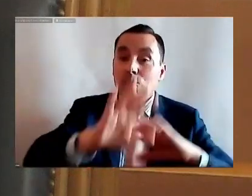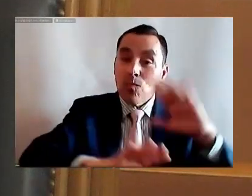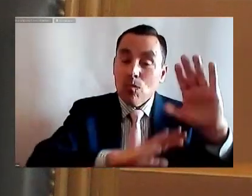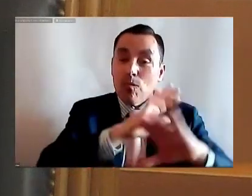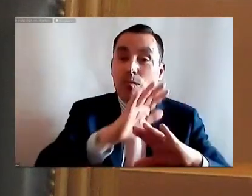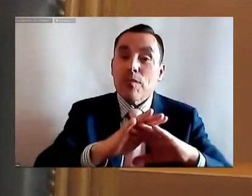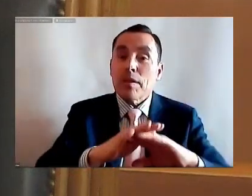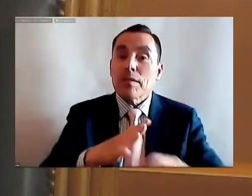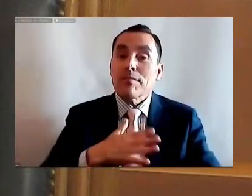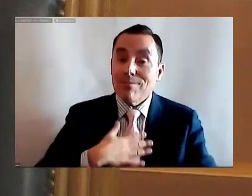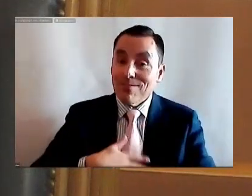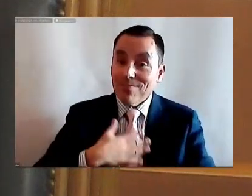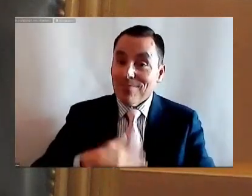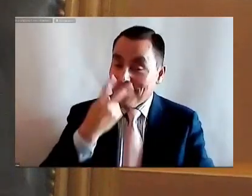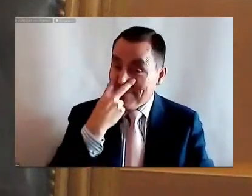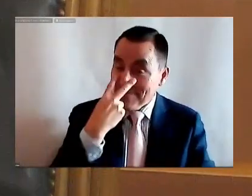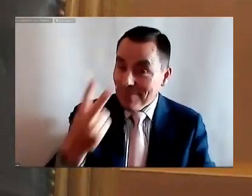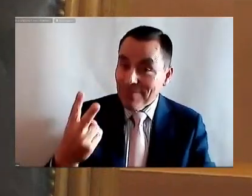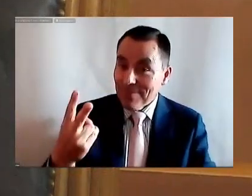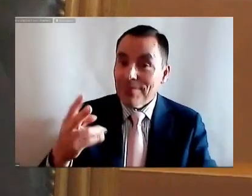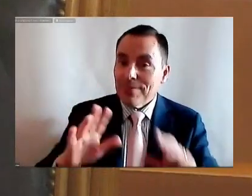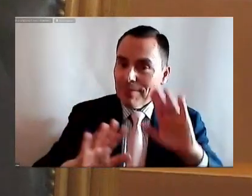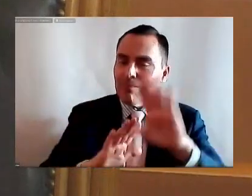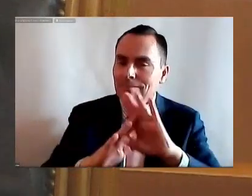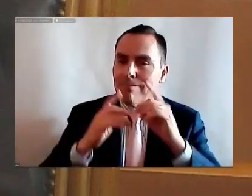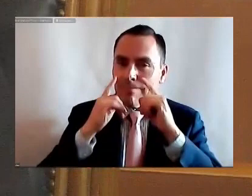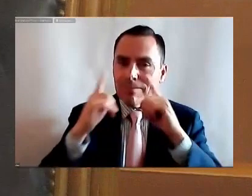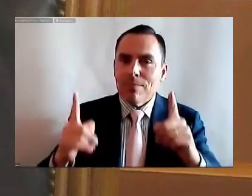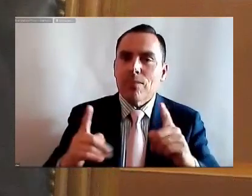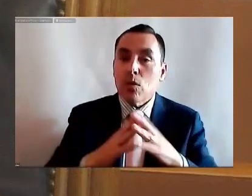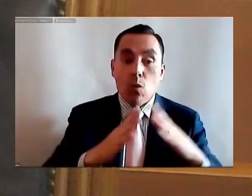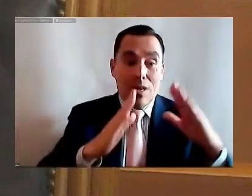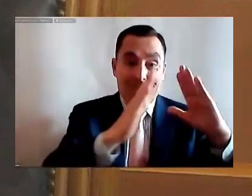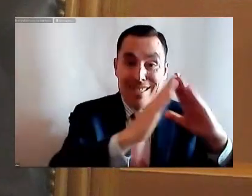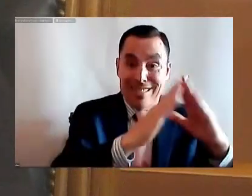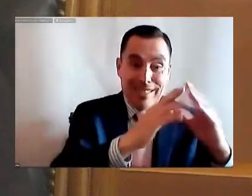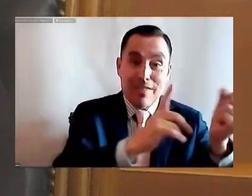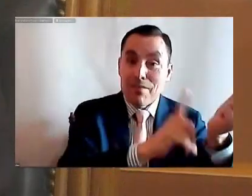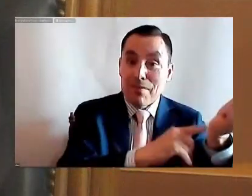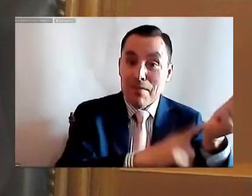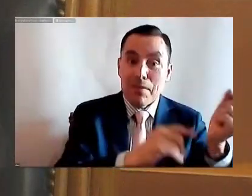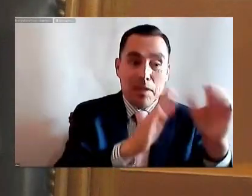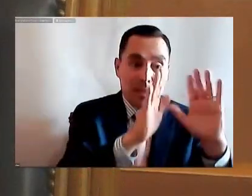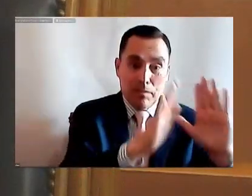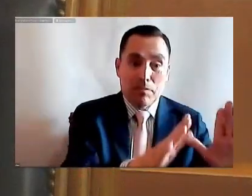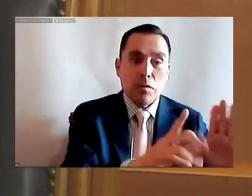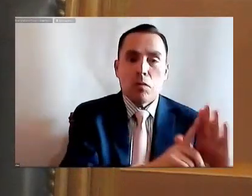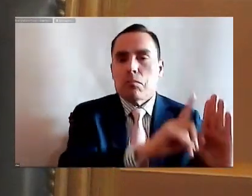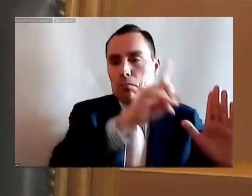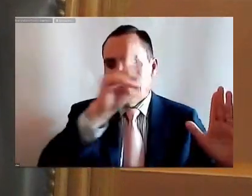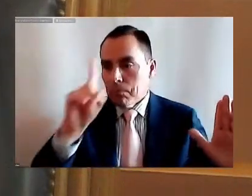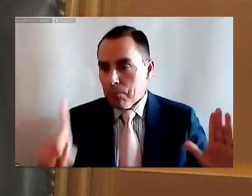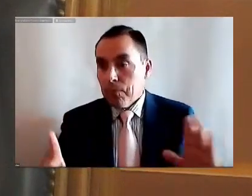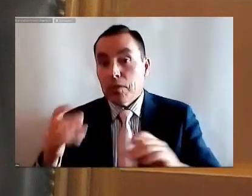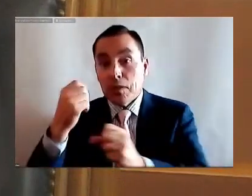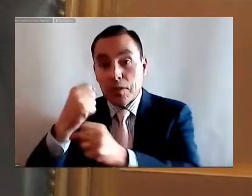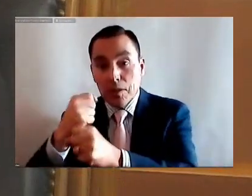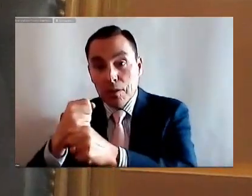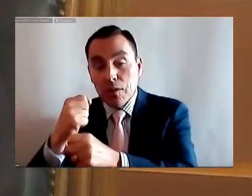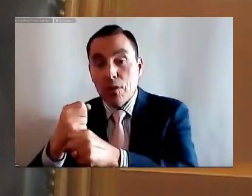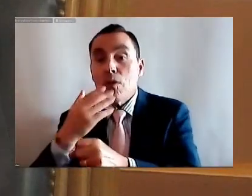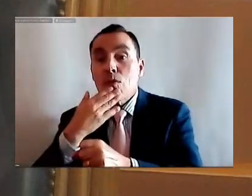el planteamiento de la desfamiliarización en el sentido de que las personas requerimos ser